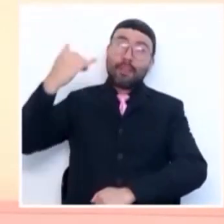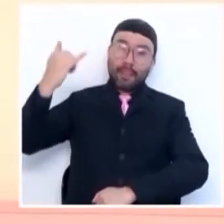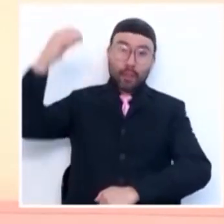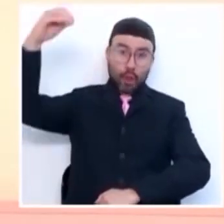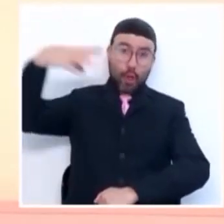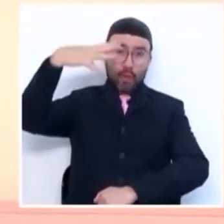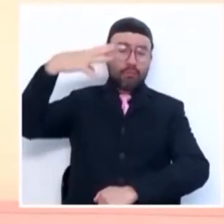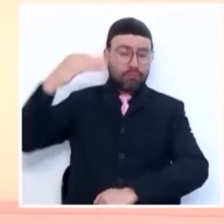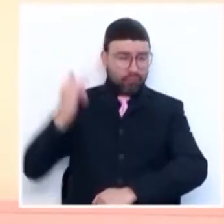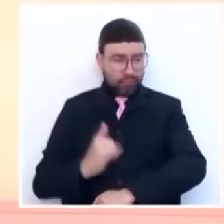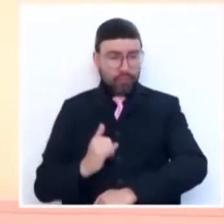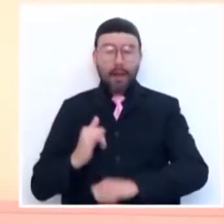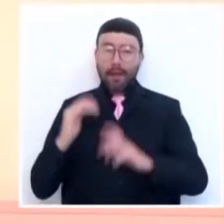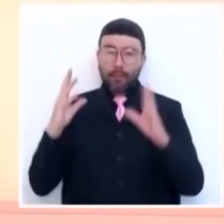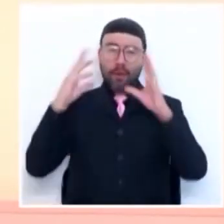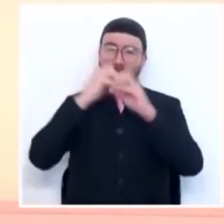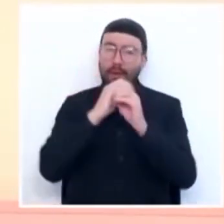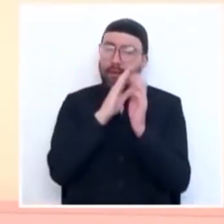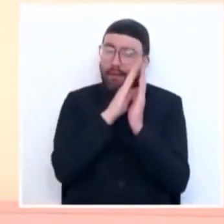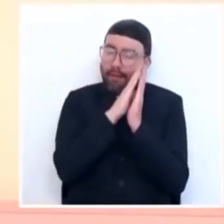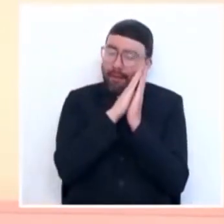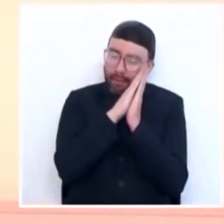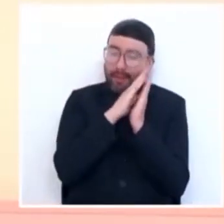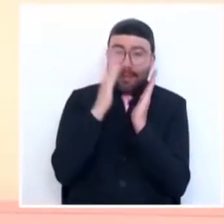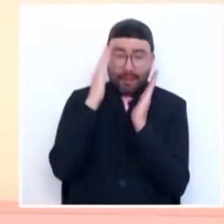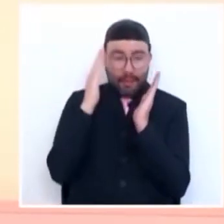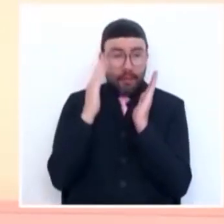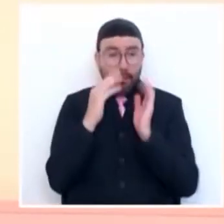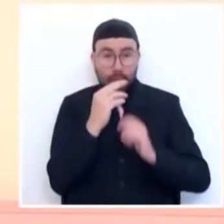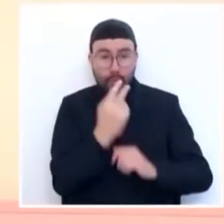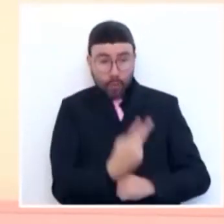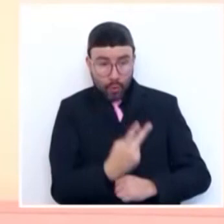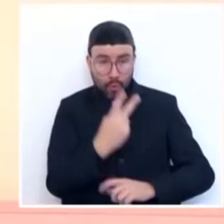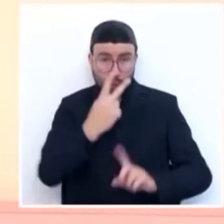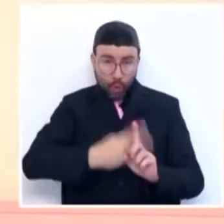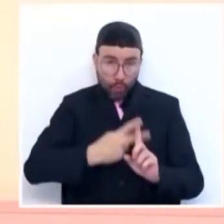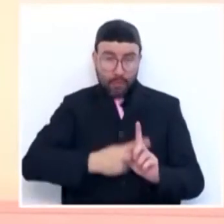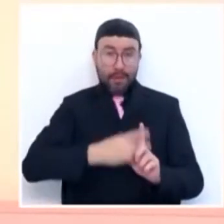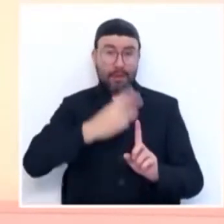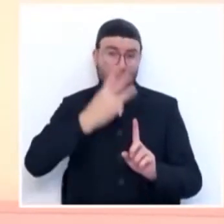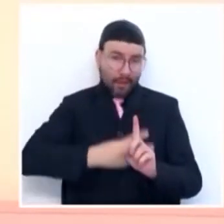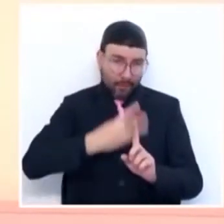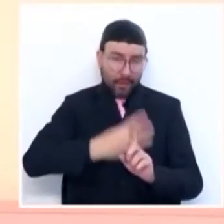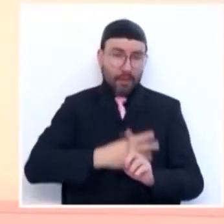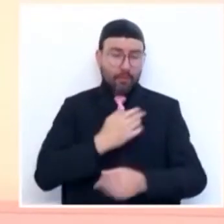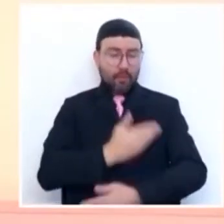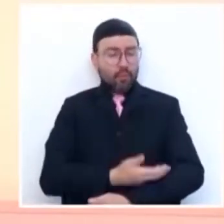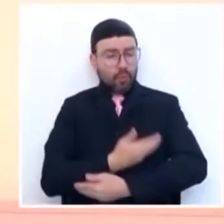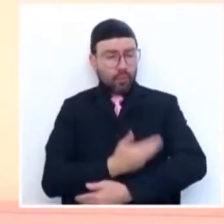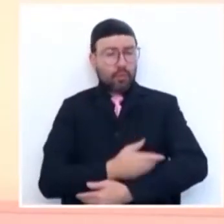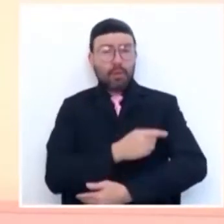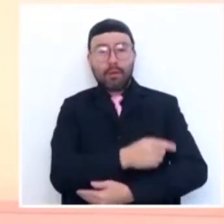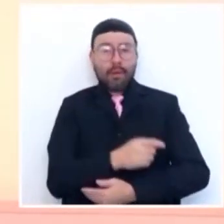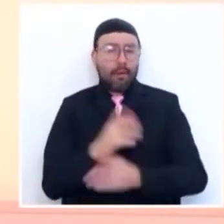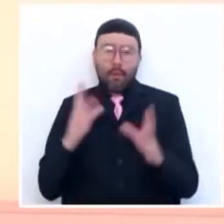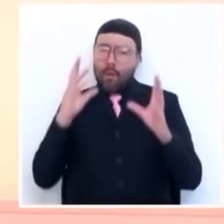cuadra su sueño nocturno. Es decir, entre los 2 y 3 meses de edad, ya es capaz de dormir toda la noche sin